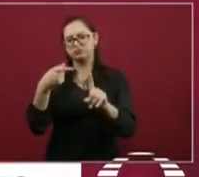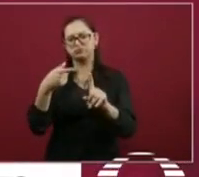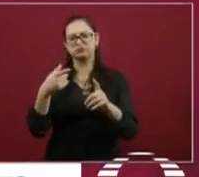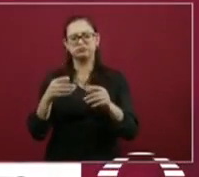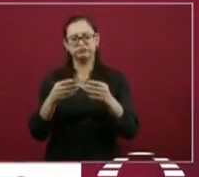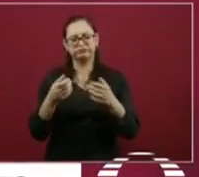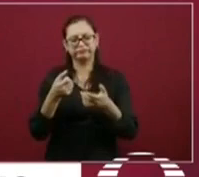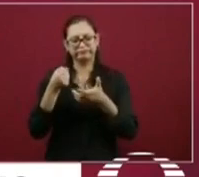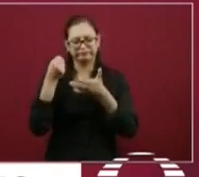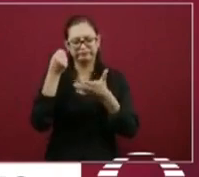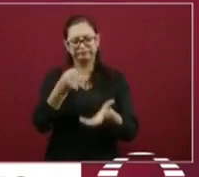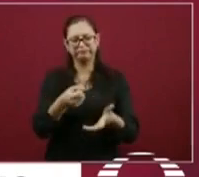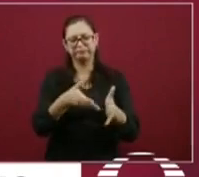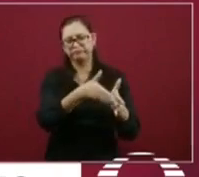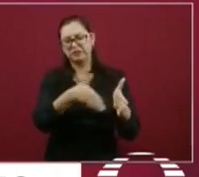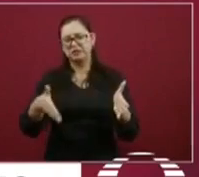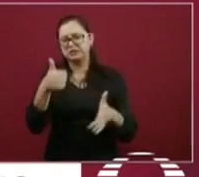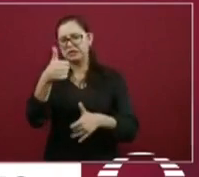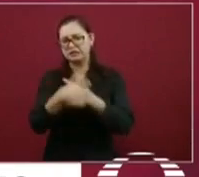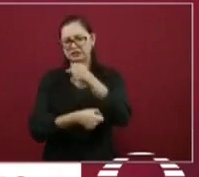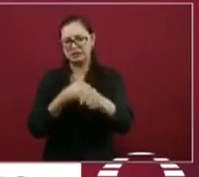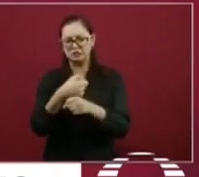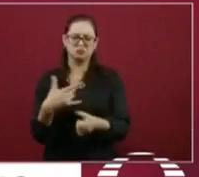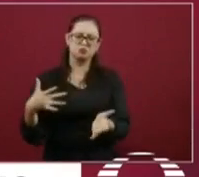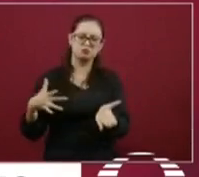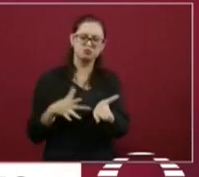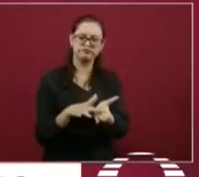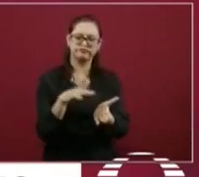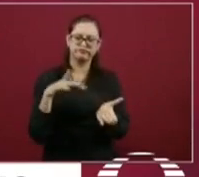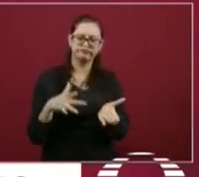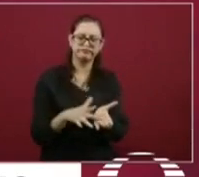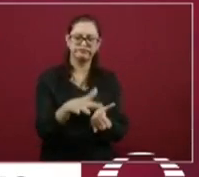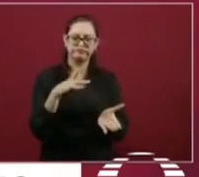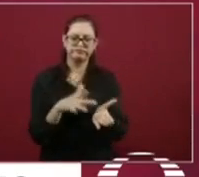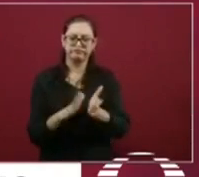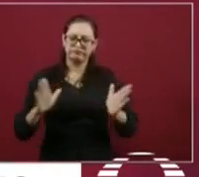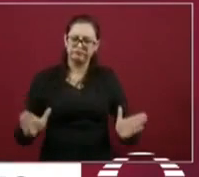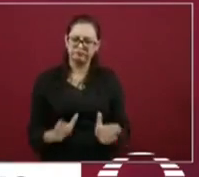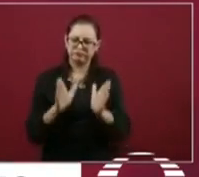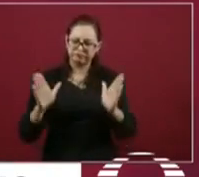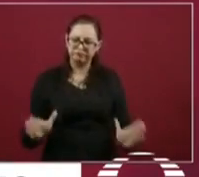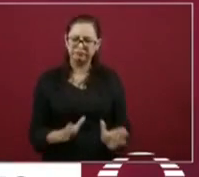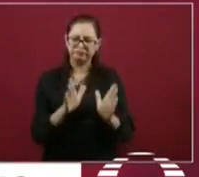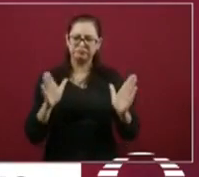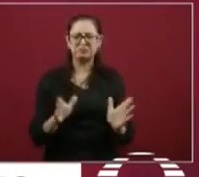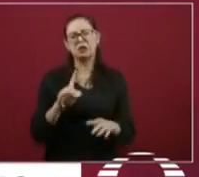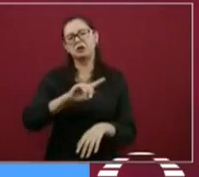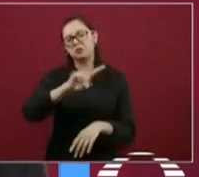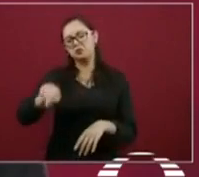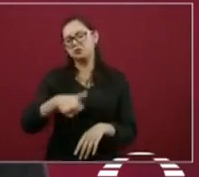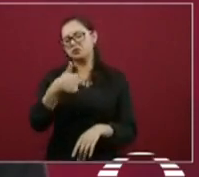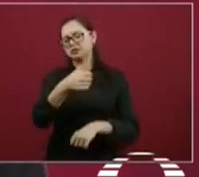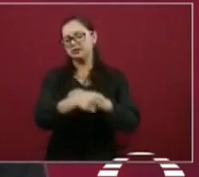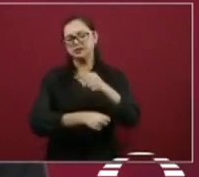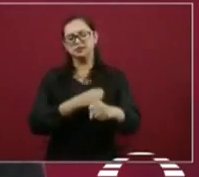durante este sexenio eso fue lo que me ofreció que